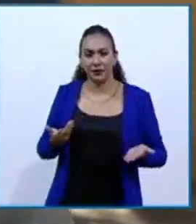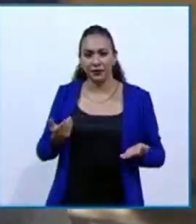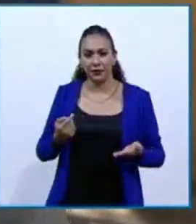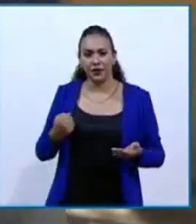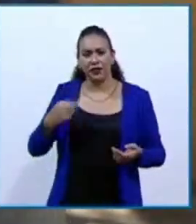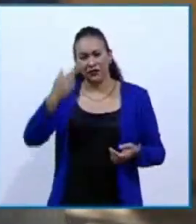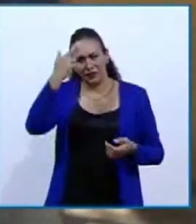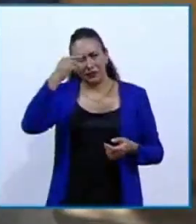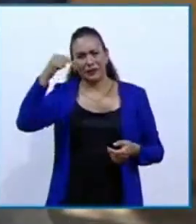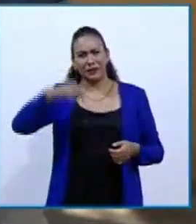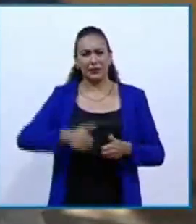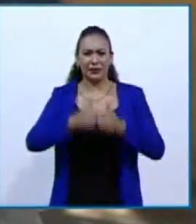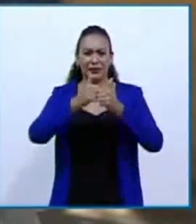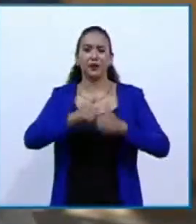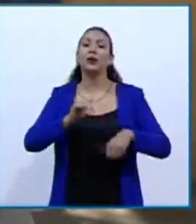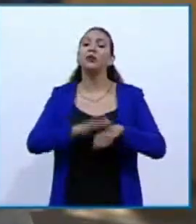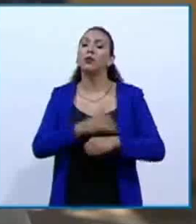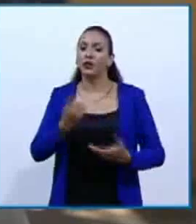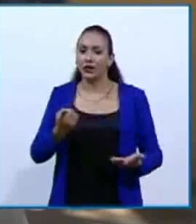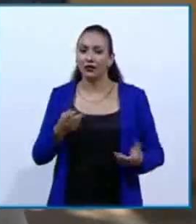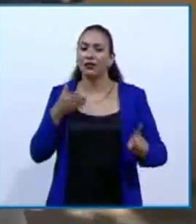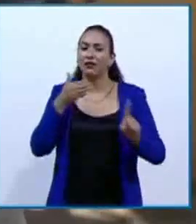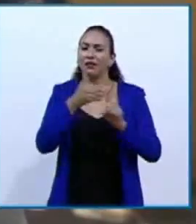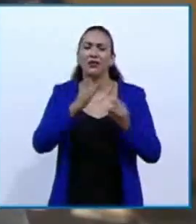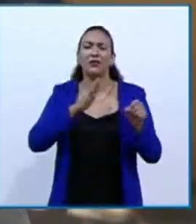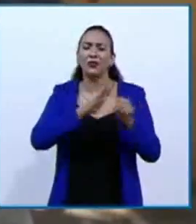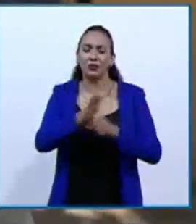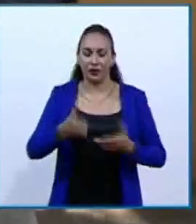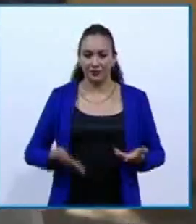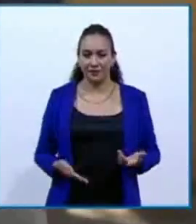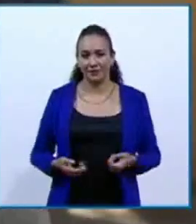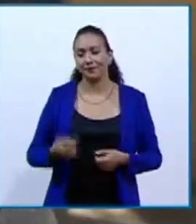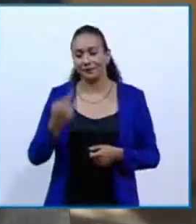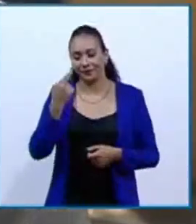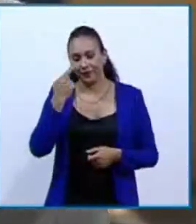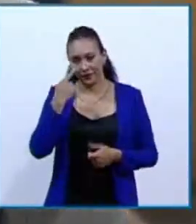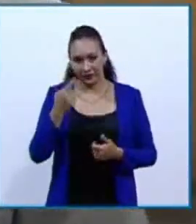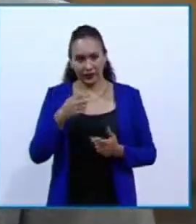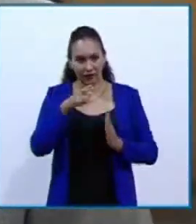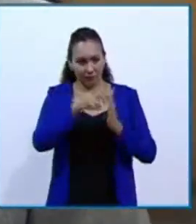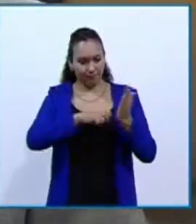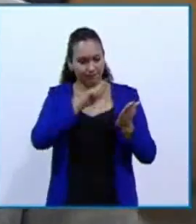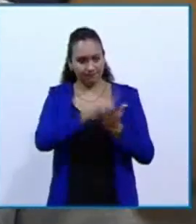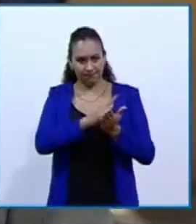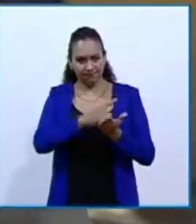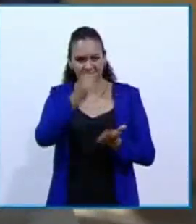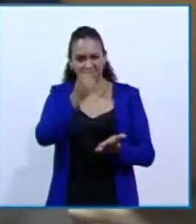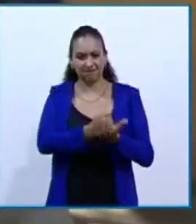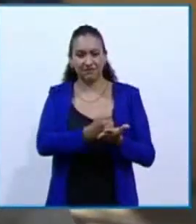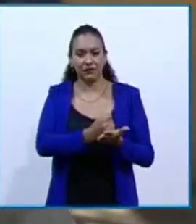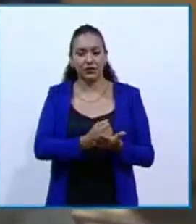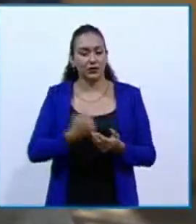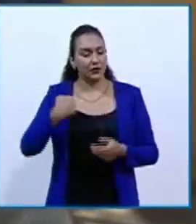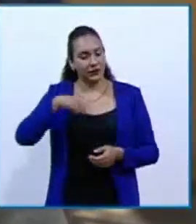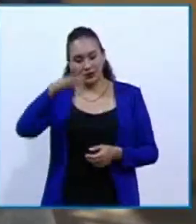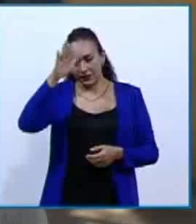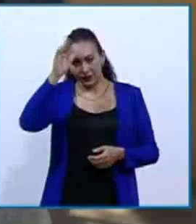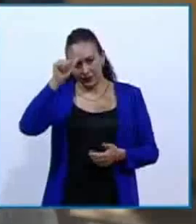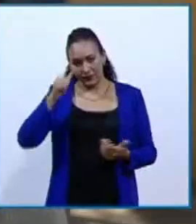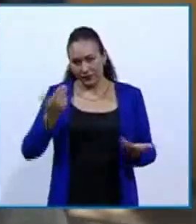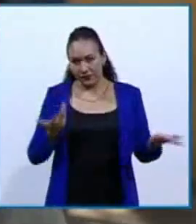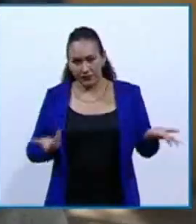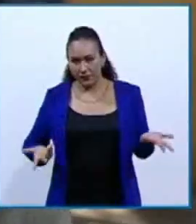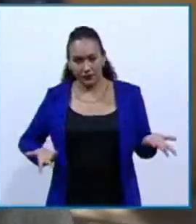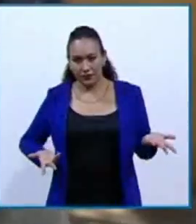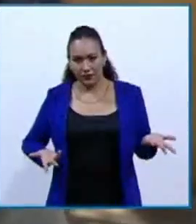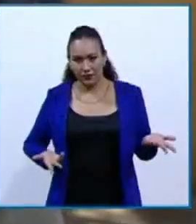tiene un fin legítimo. Nos parece que la decisión de aprobar,